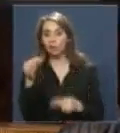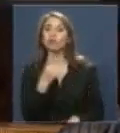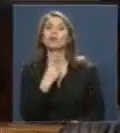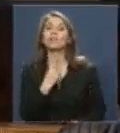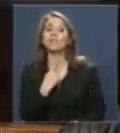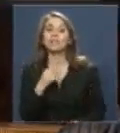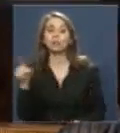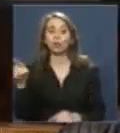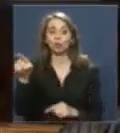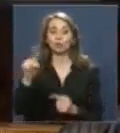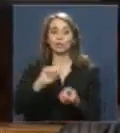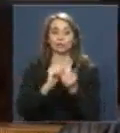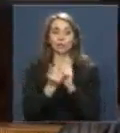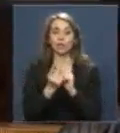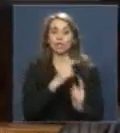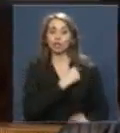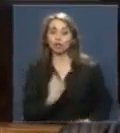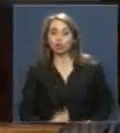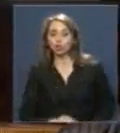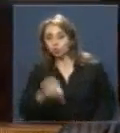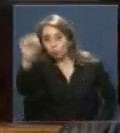a convertir a usted en superhéroe.